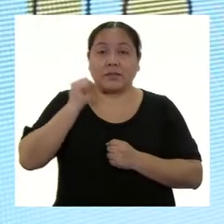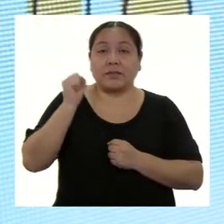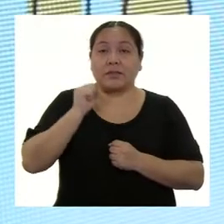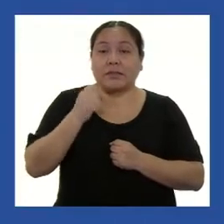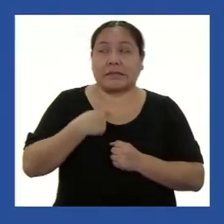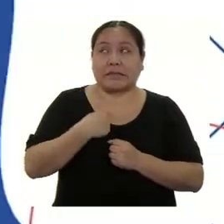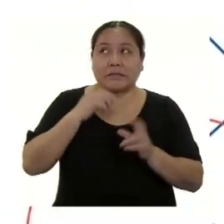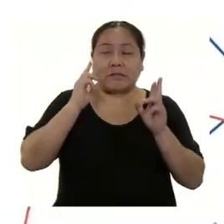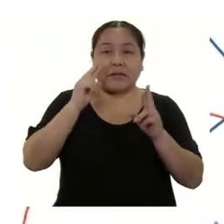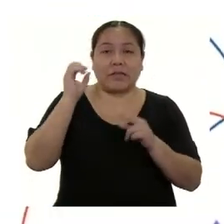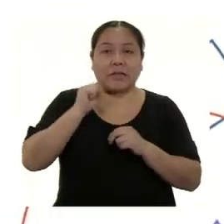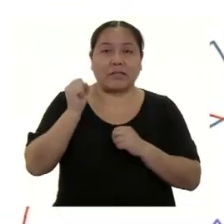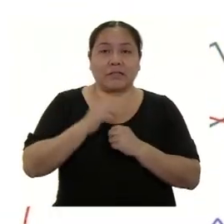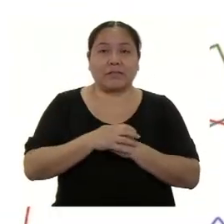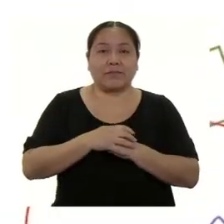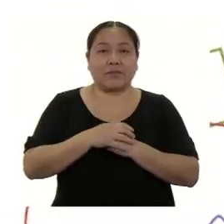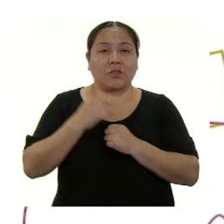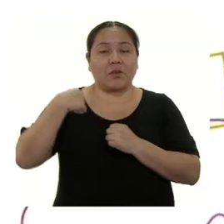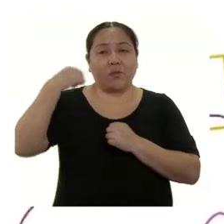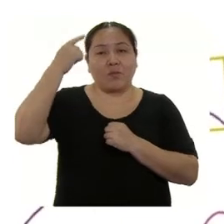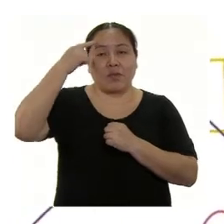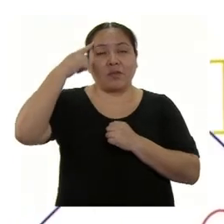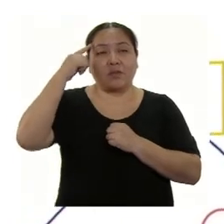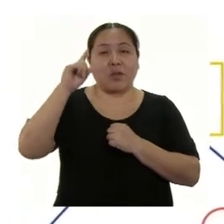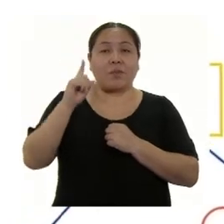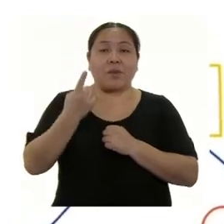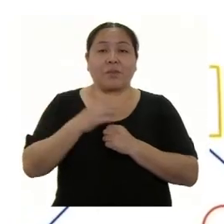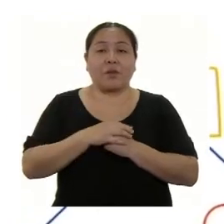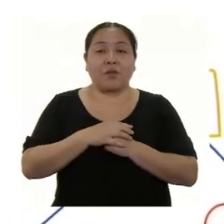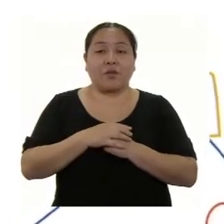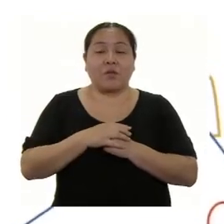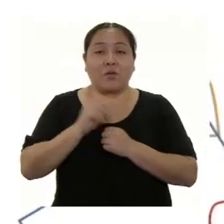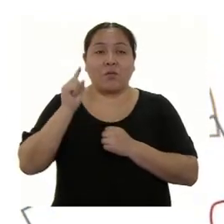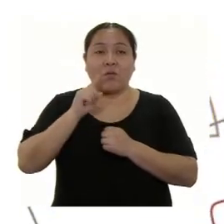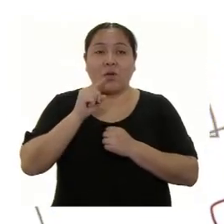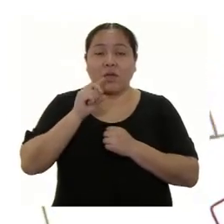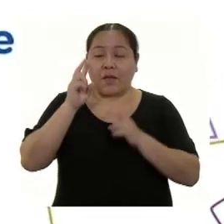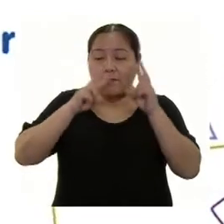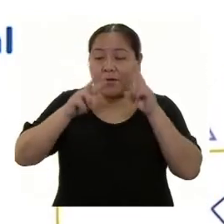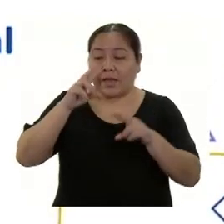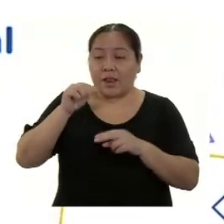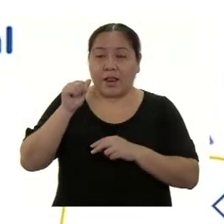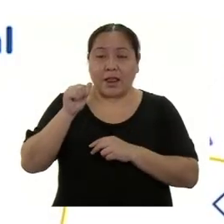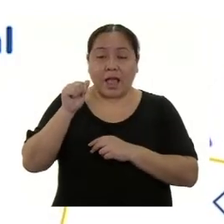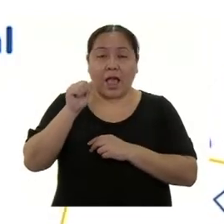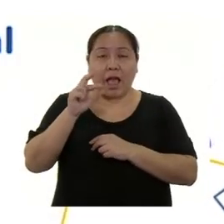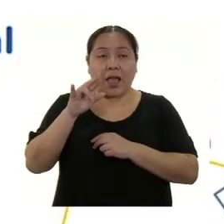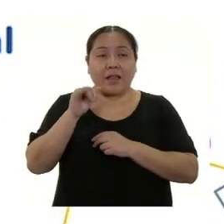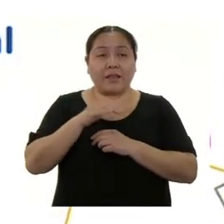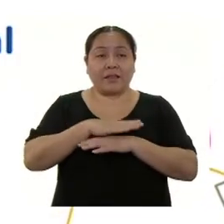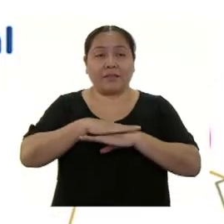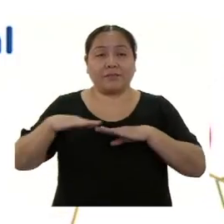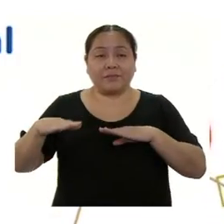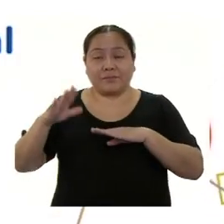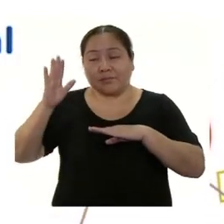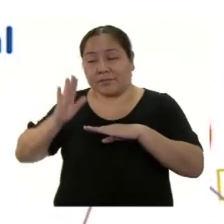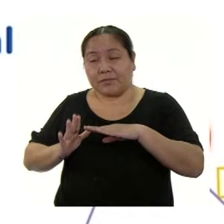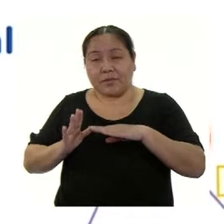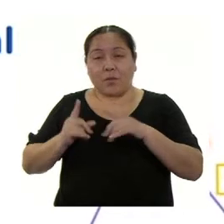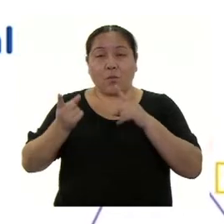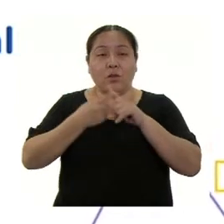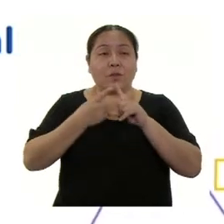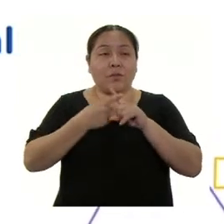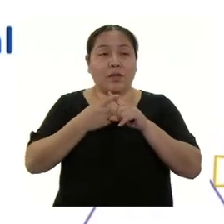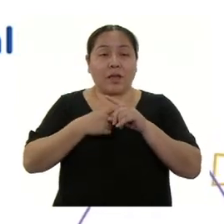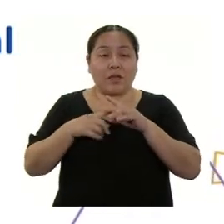espero que sí. Creo que primero voy a calcular el área de la superficie lateral, multiplicando el perímetro de la